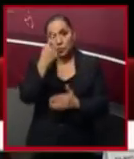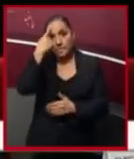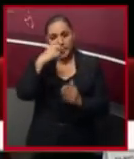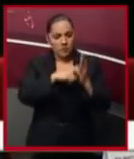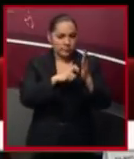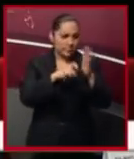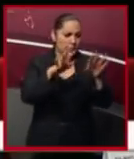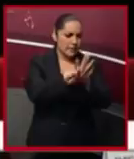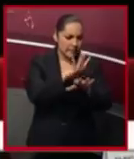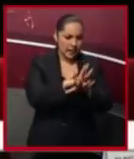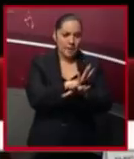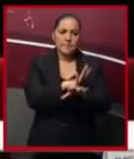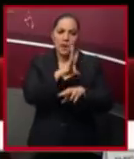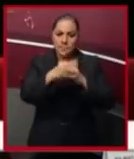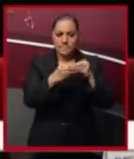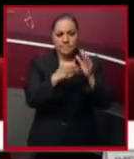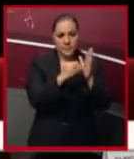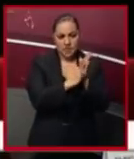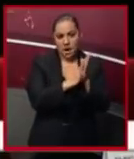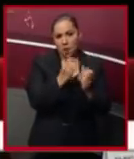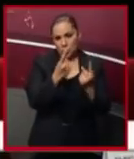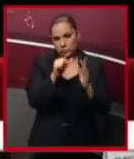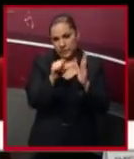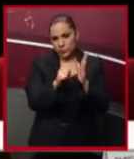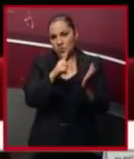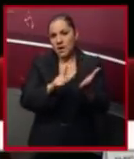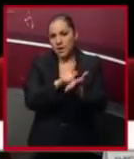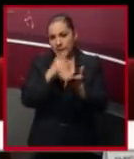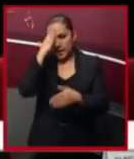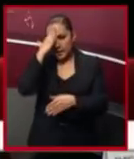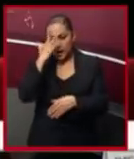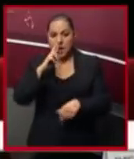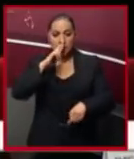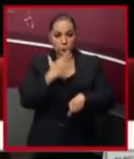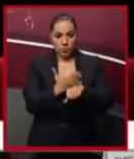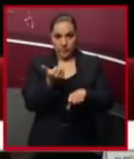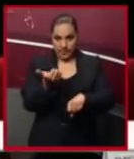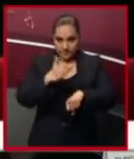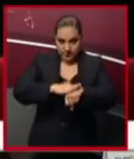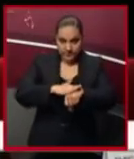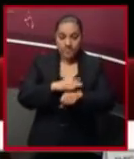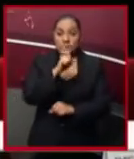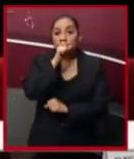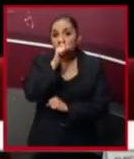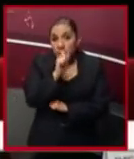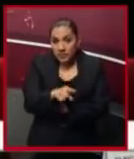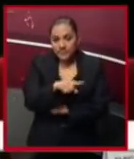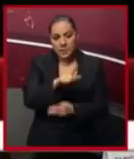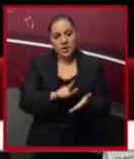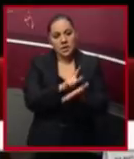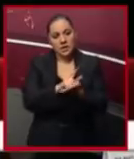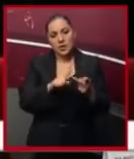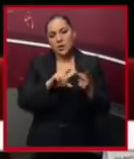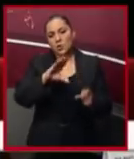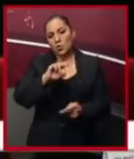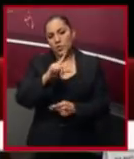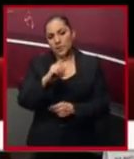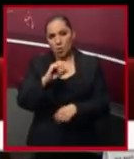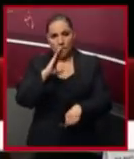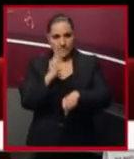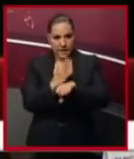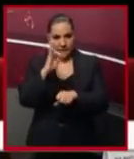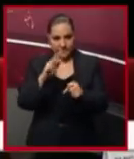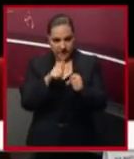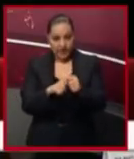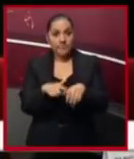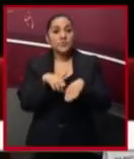diversas disposiciones de la Ley General de Responsabilidades Administrativas y del Código Penal Federal en materia